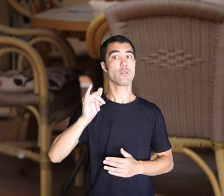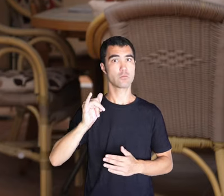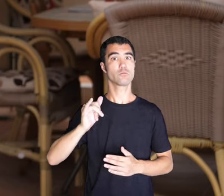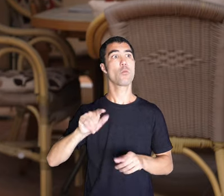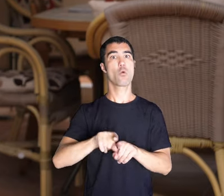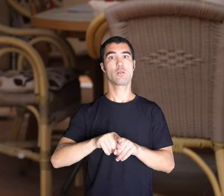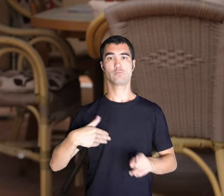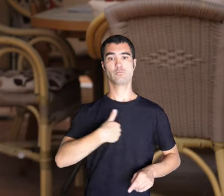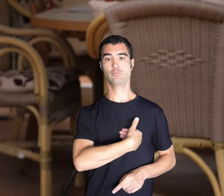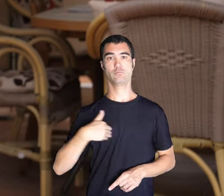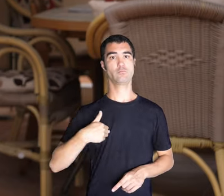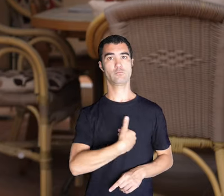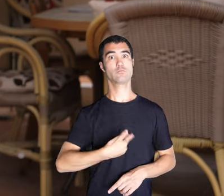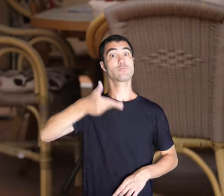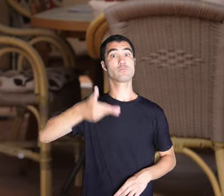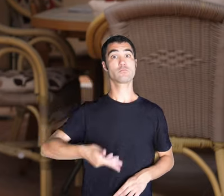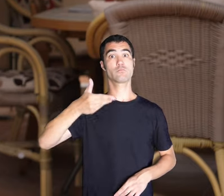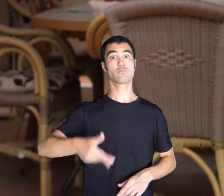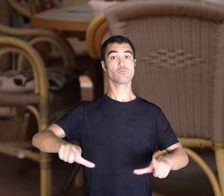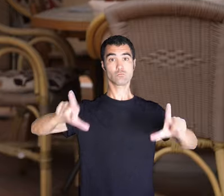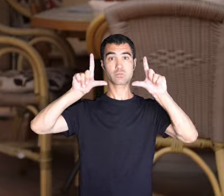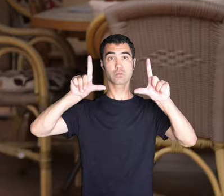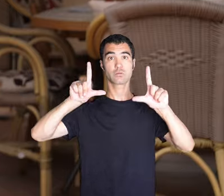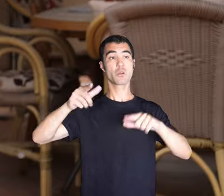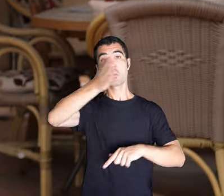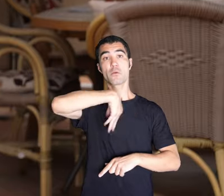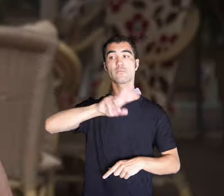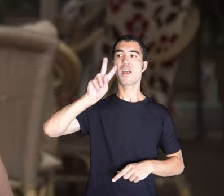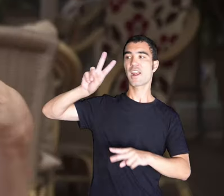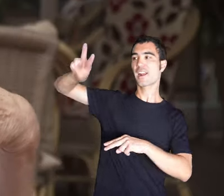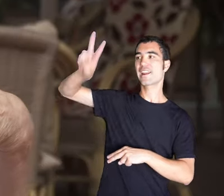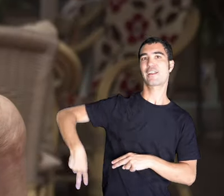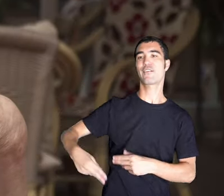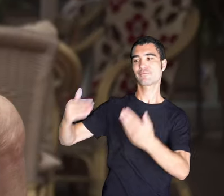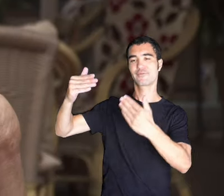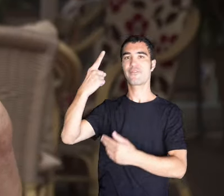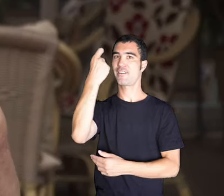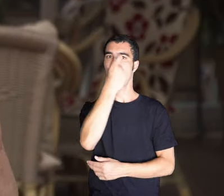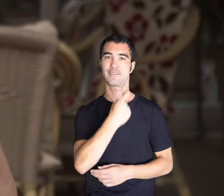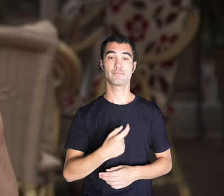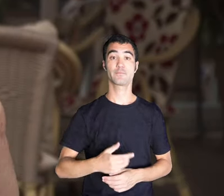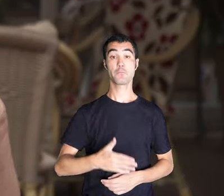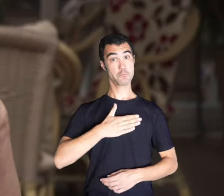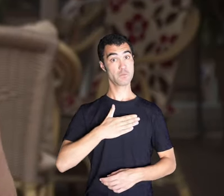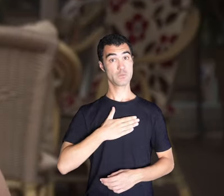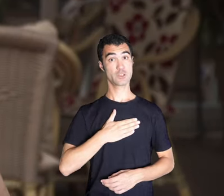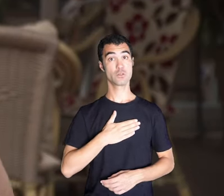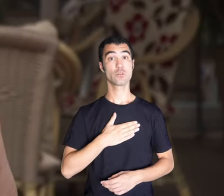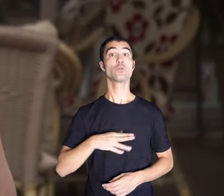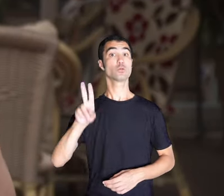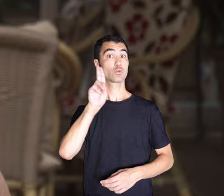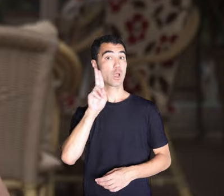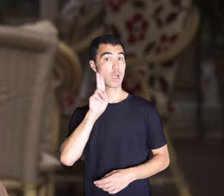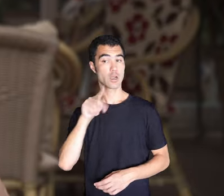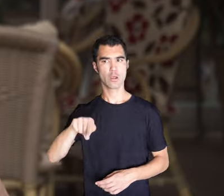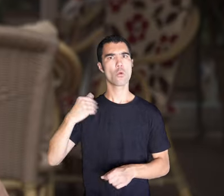un papel muy, muy, muy importante, que antes no se reconocía. Mi suegra trabajó